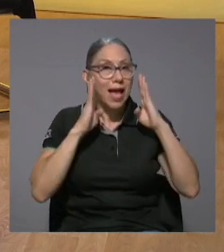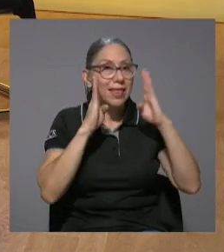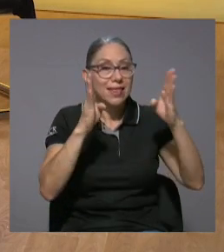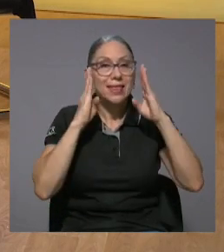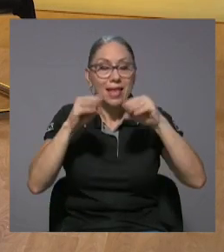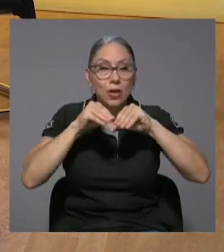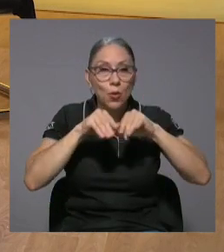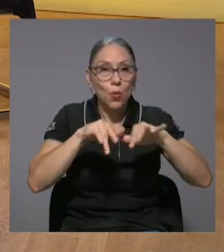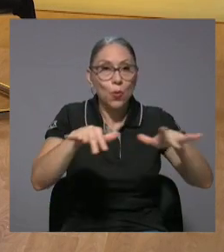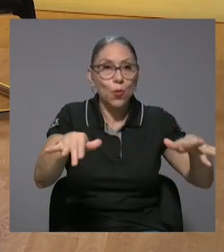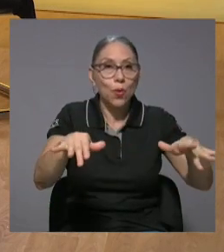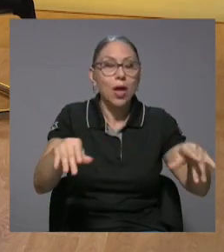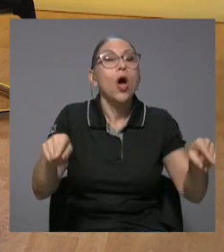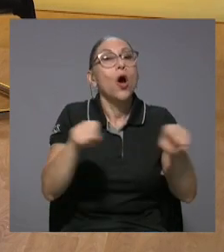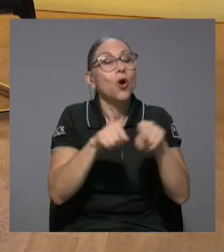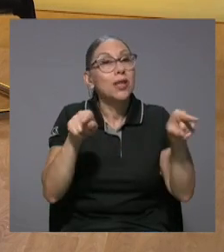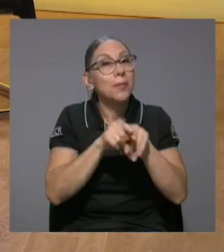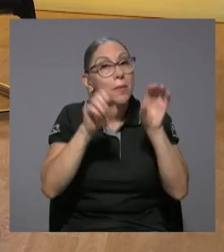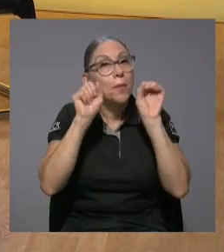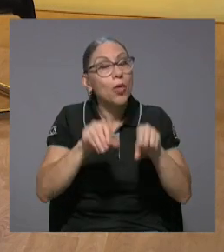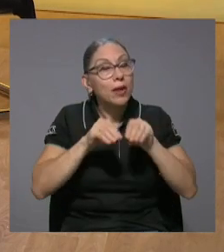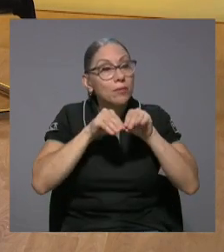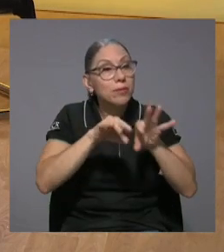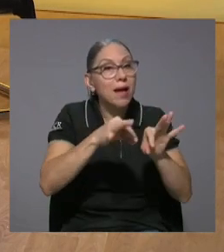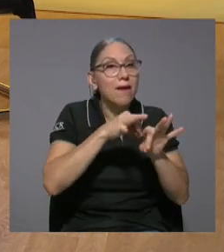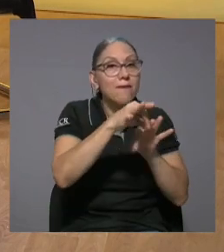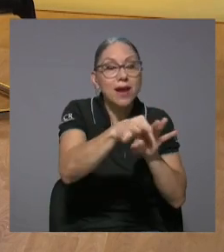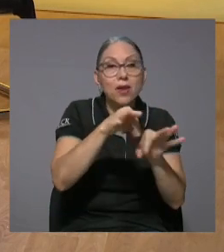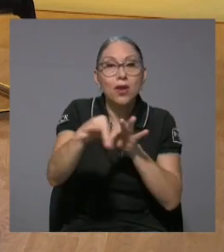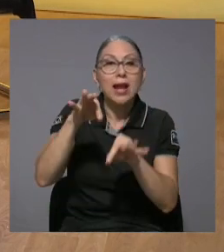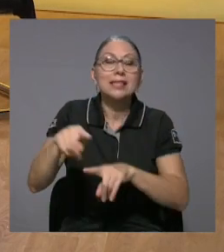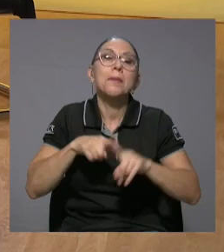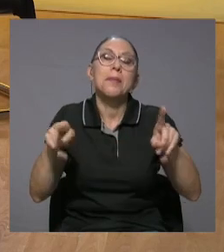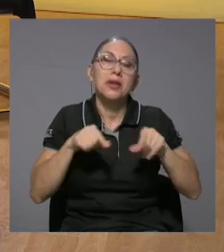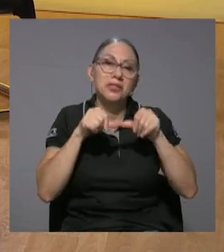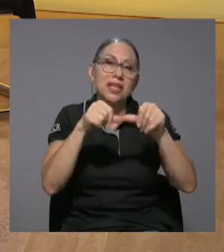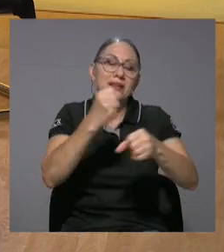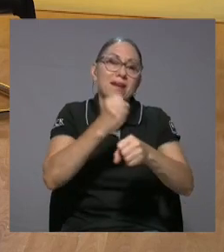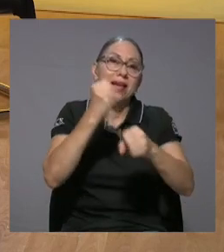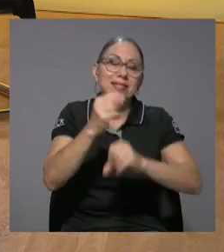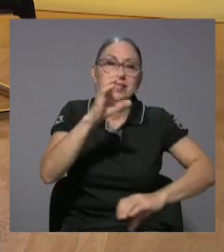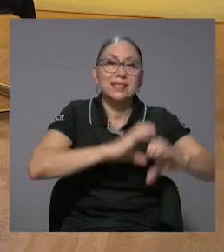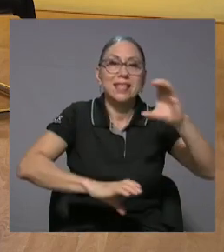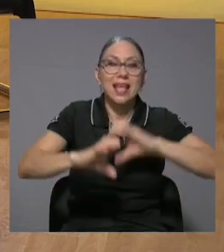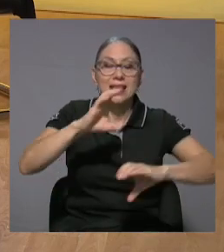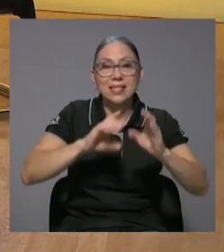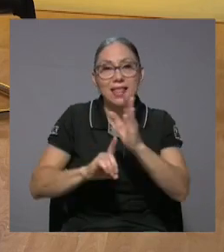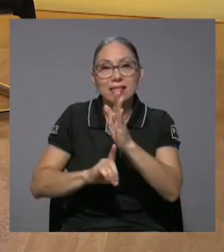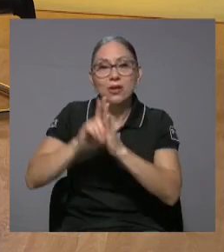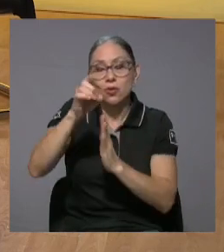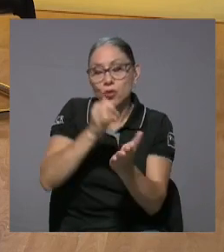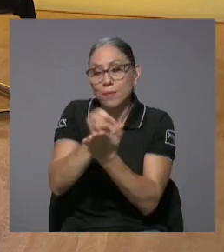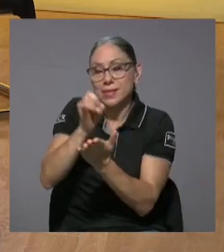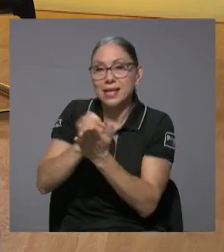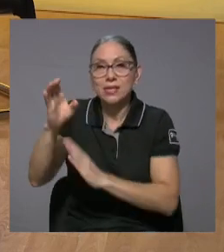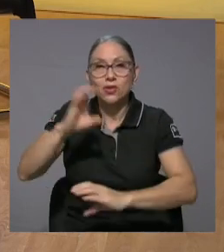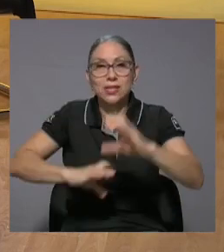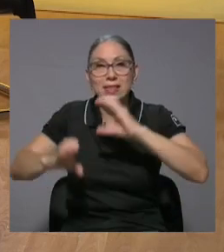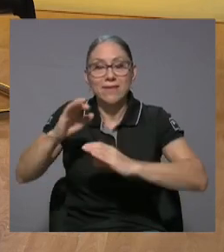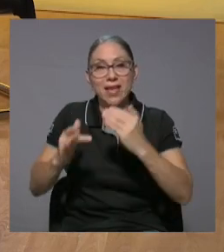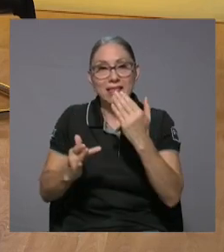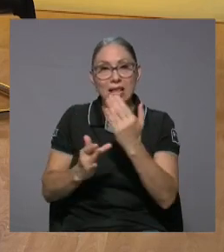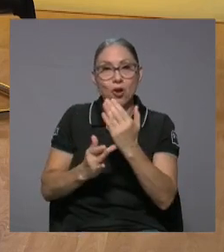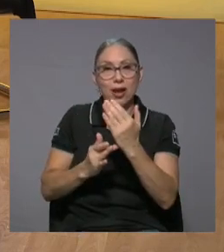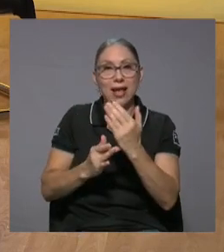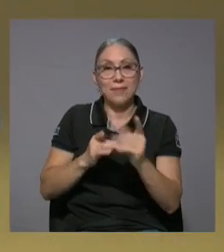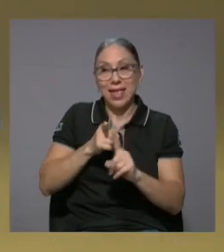brechas regionales, pero de seguir invirtiendo en ciencia, en desarrollo, investigación científica y tecnológica, que es desde estas casas de